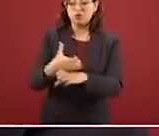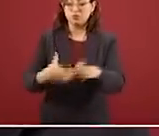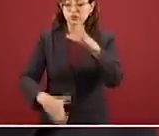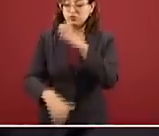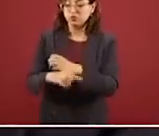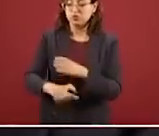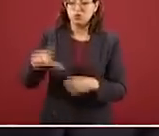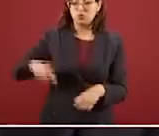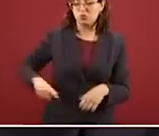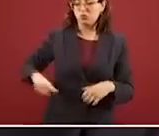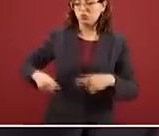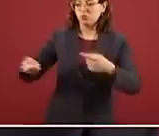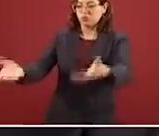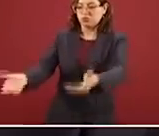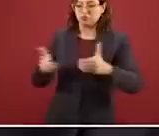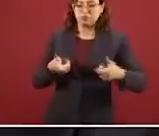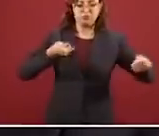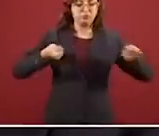Empiezan con esta política